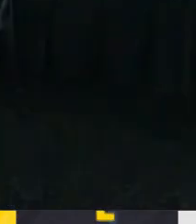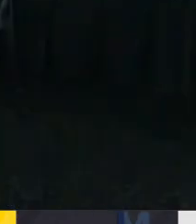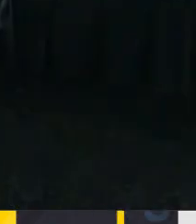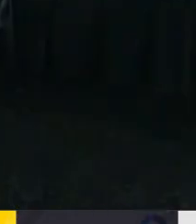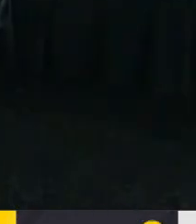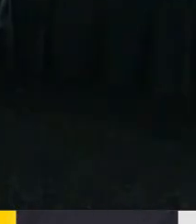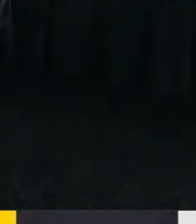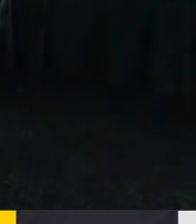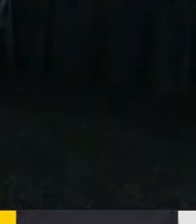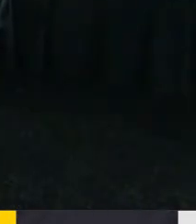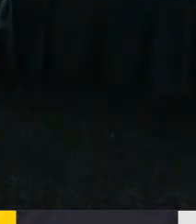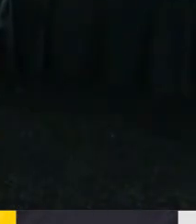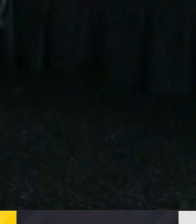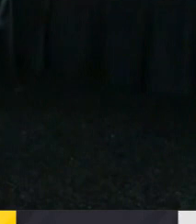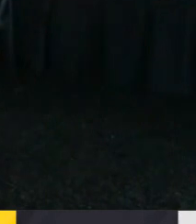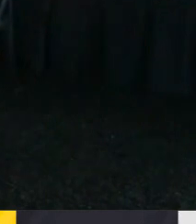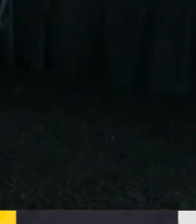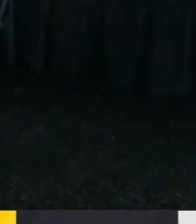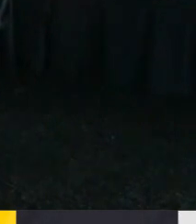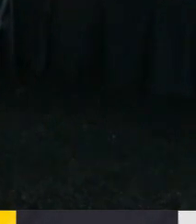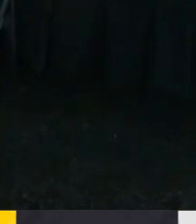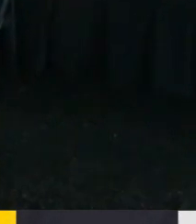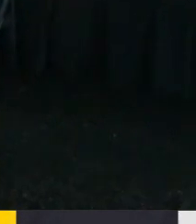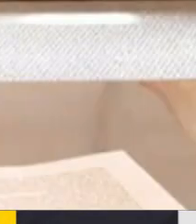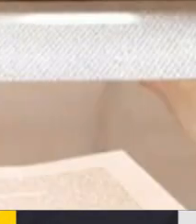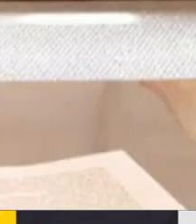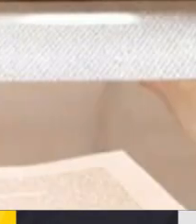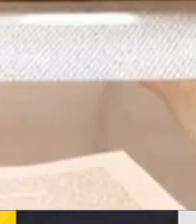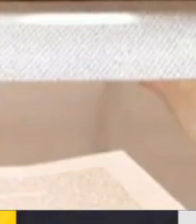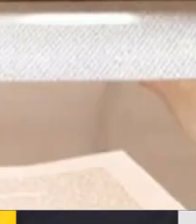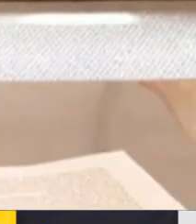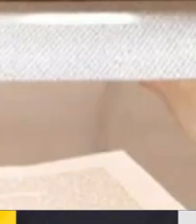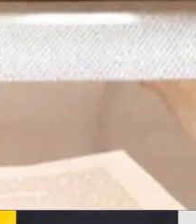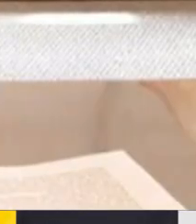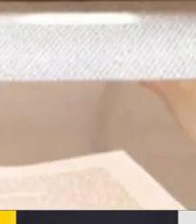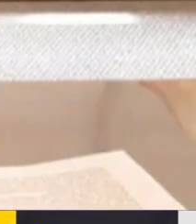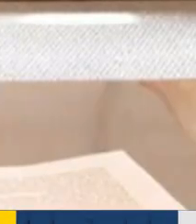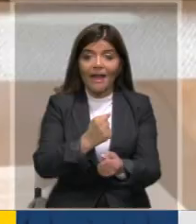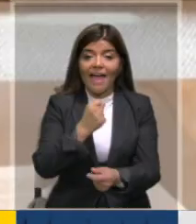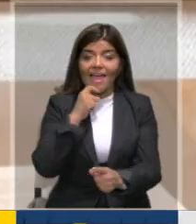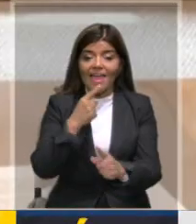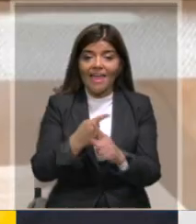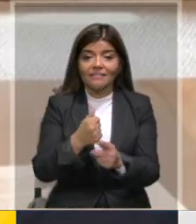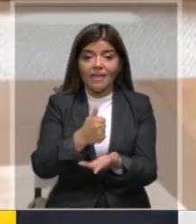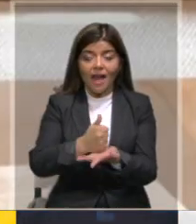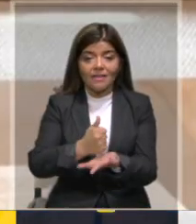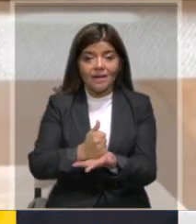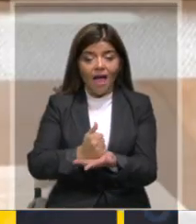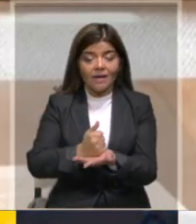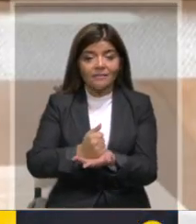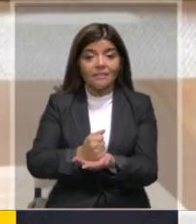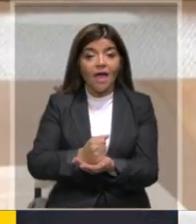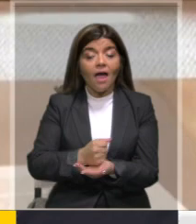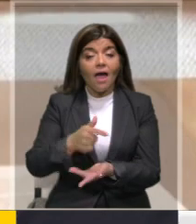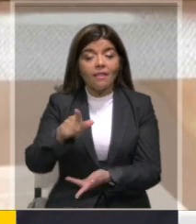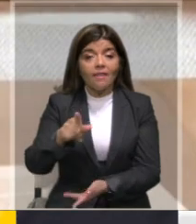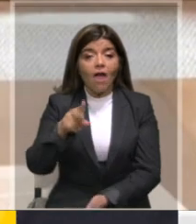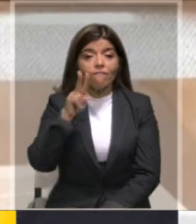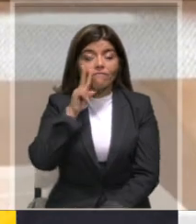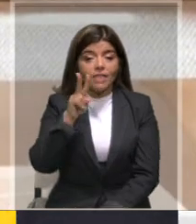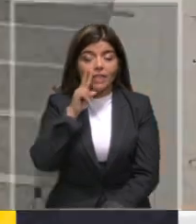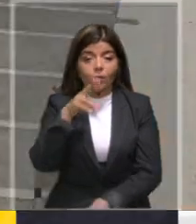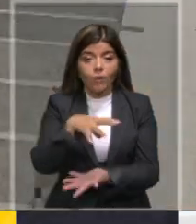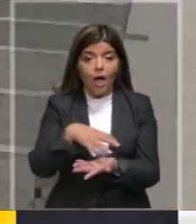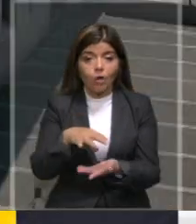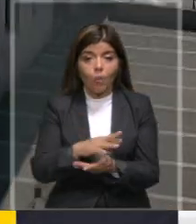ha decidido levantar cargos en contra del ex alcalde de la comuna de vitacura Raúl torrealba en una investigación que llevaba